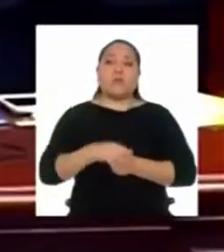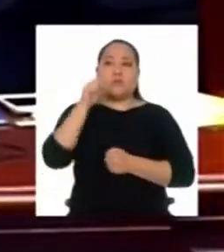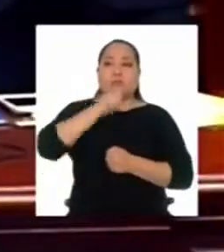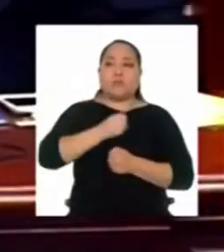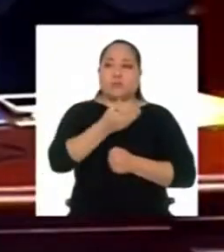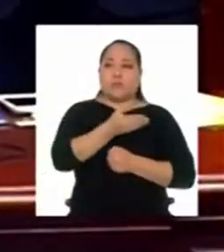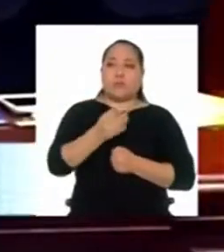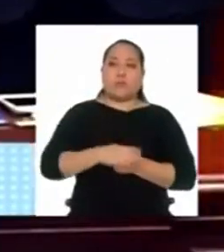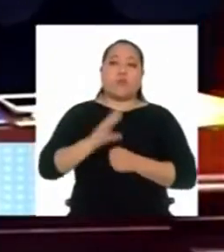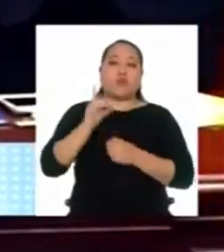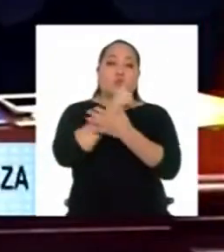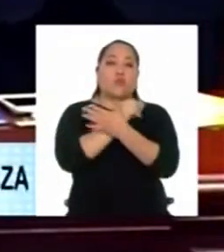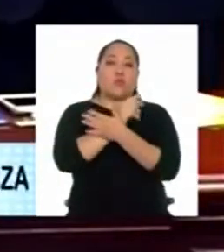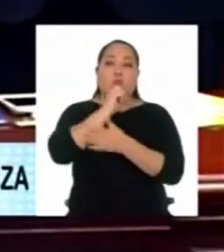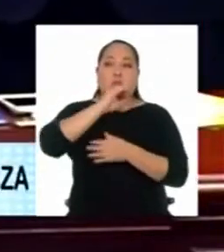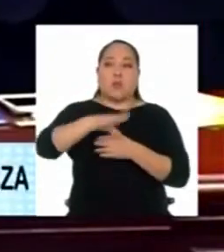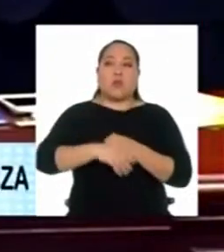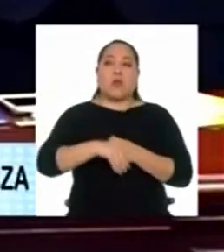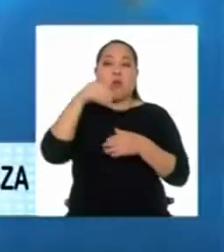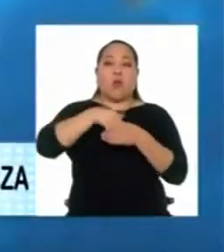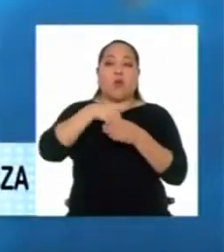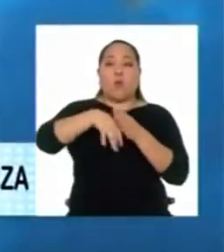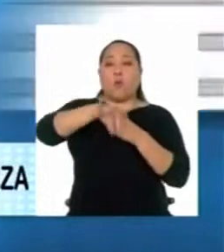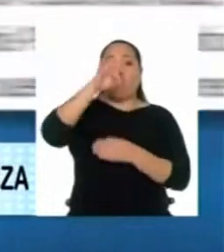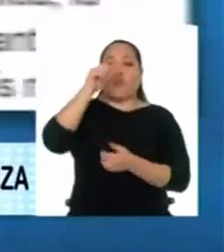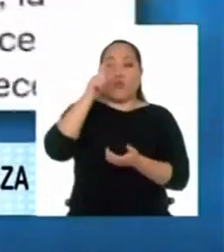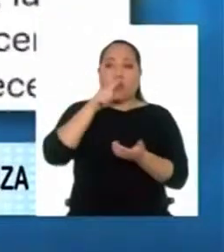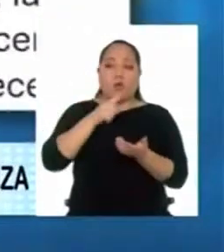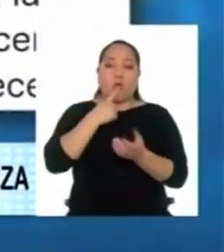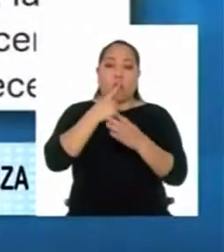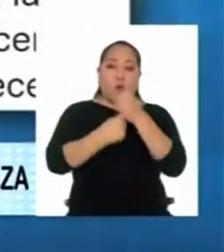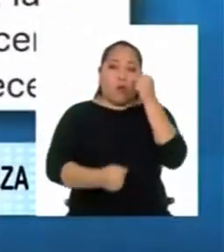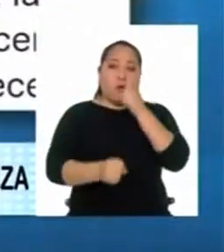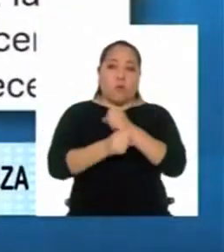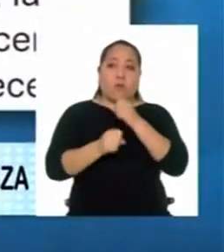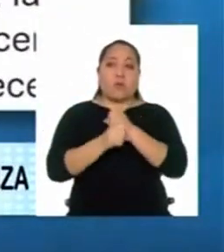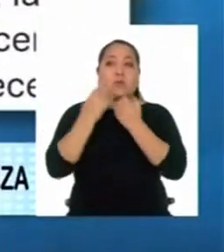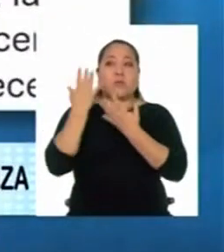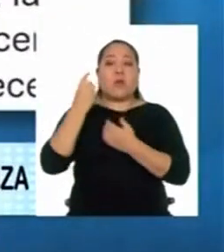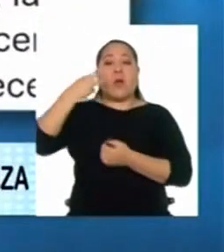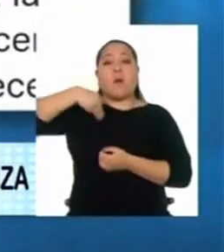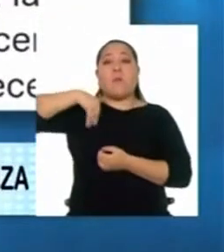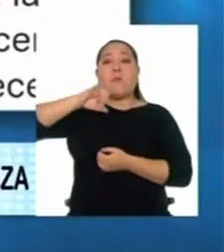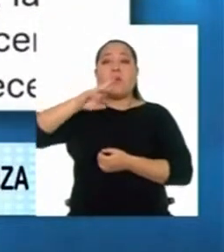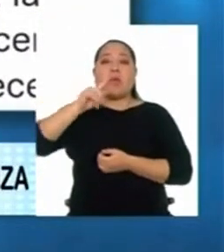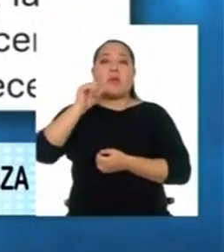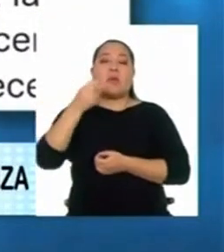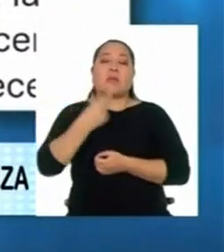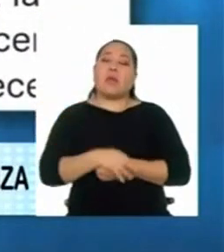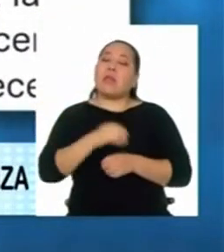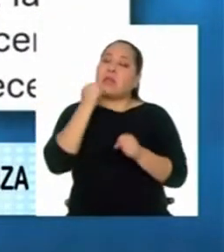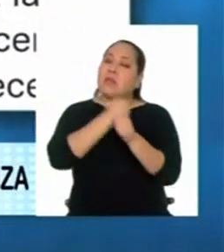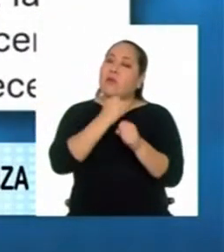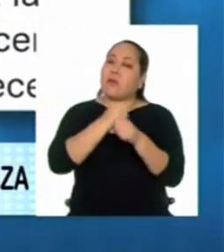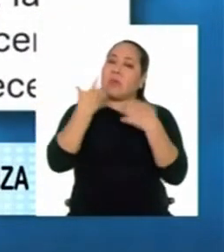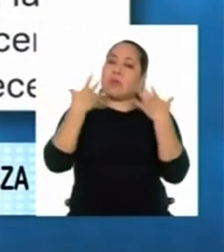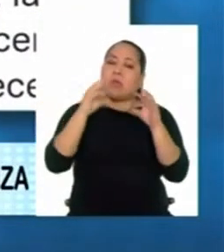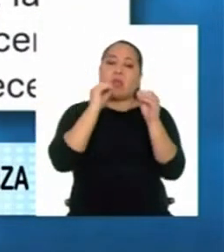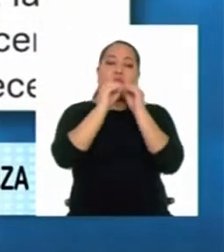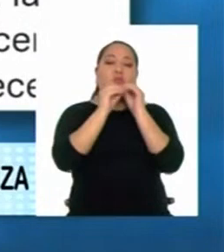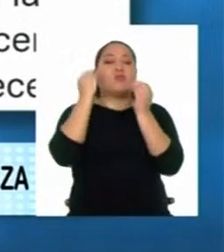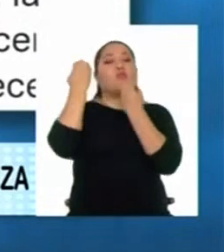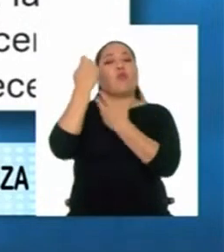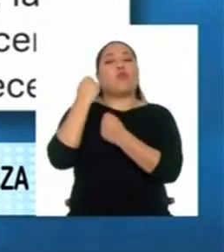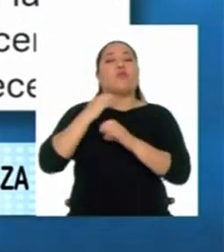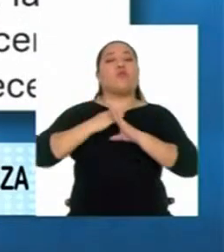por el Perú. En su cuenta de Twitter escribió, con el voto de confianza, esperamos que la premier Mirta Vázquez y su gabinete trabajen en la reactivación económica,